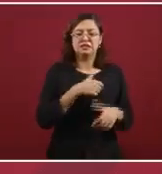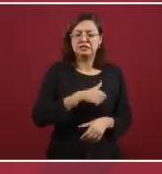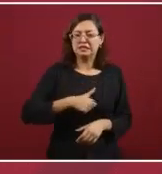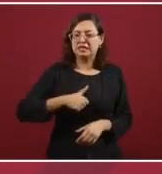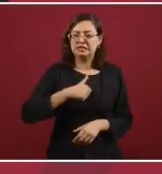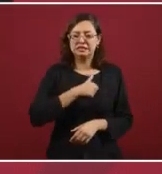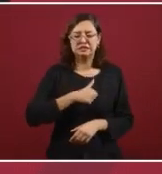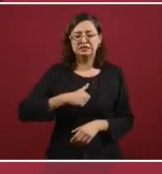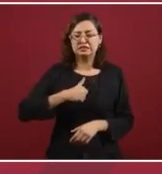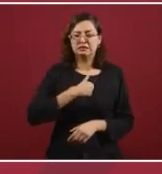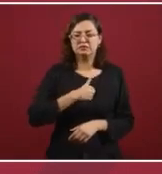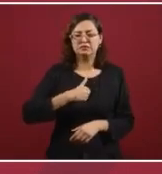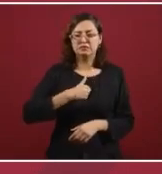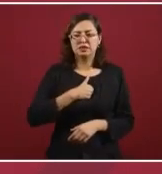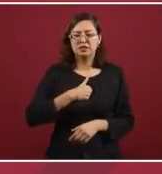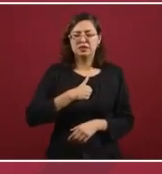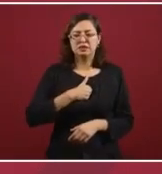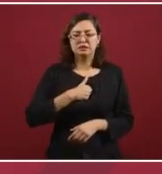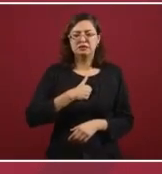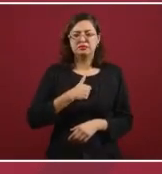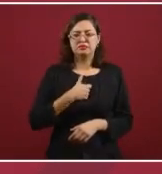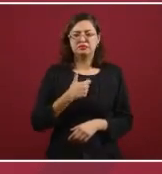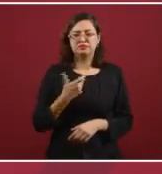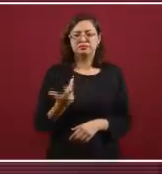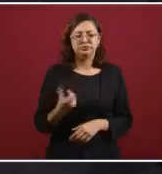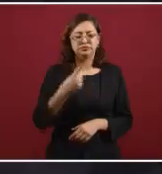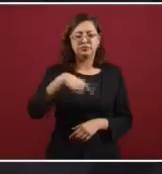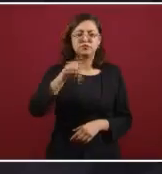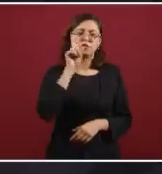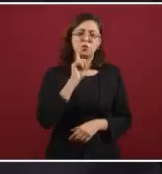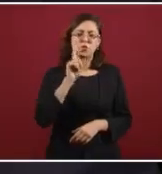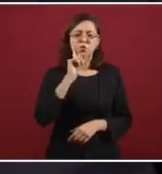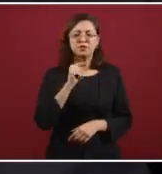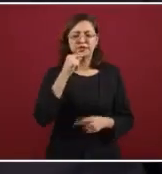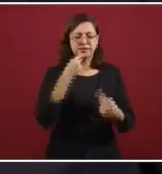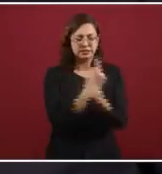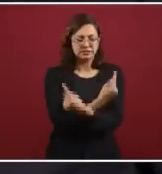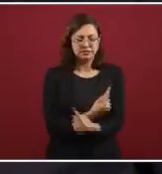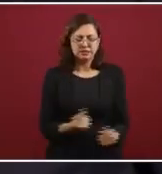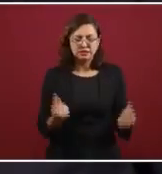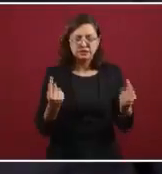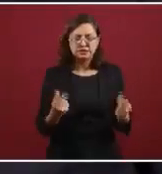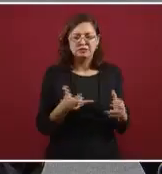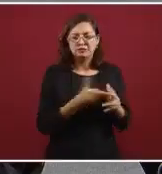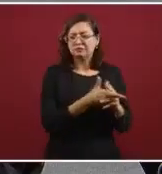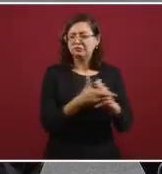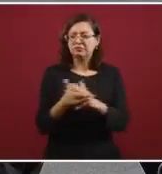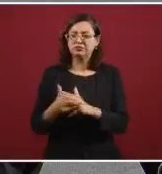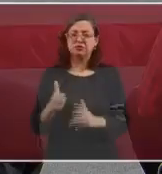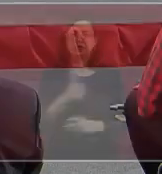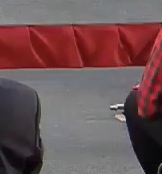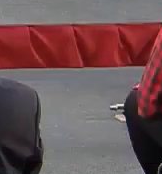lamentable de las mujeres y de los niños en